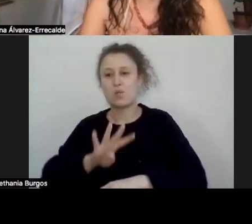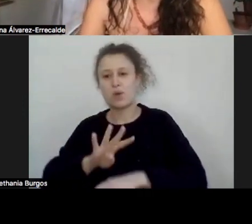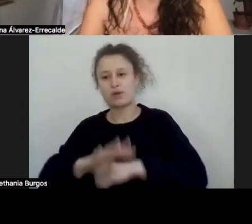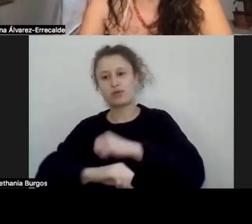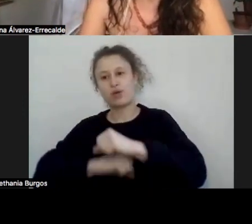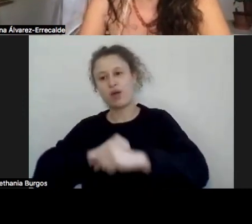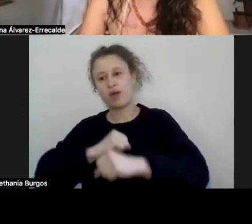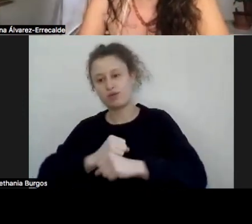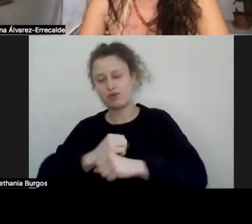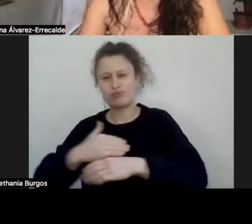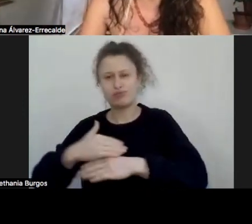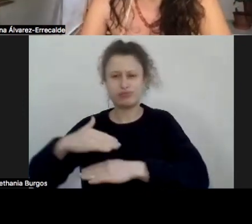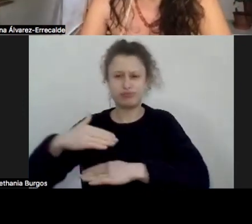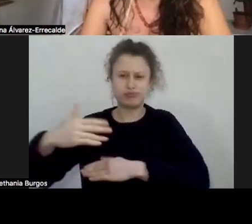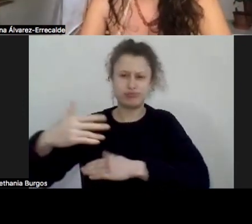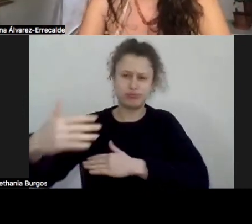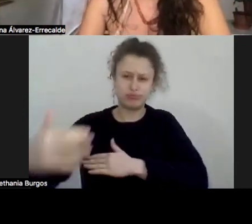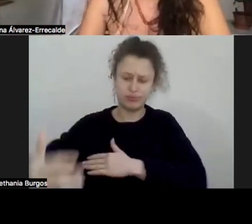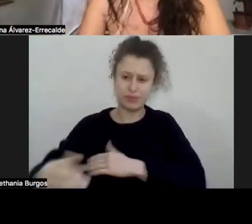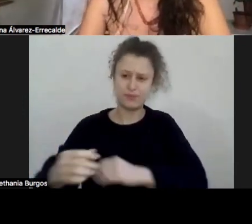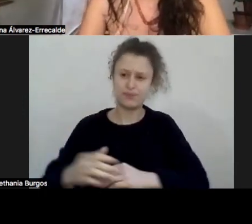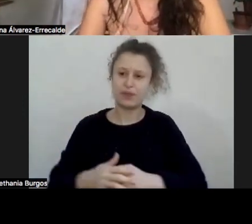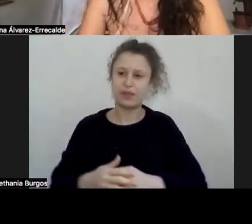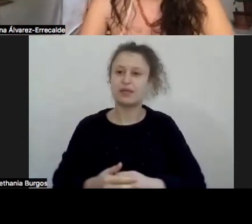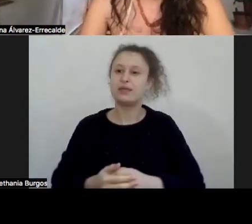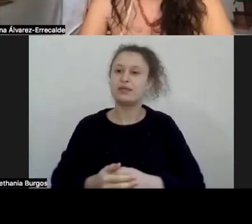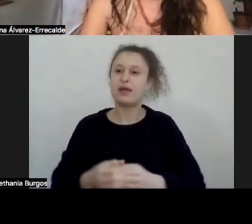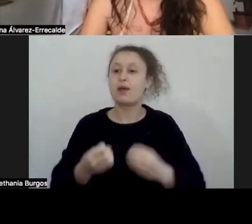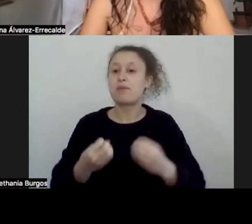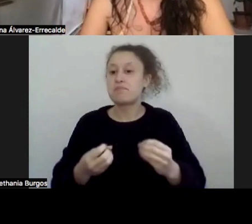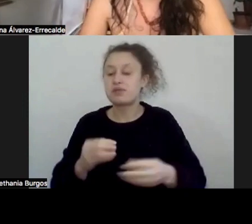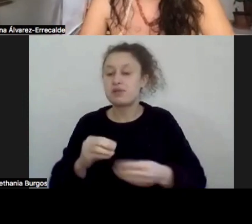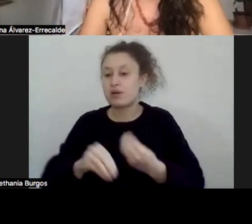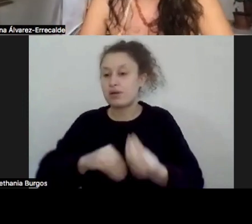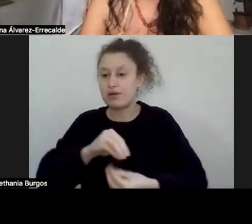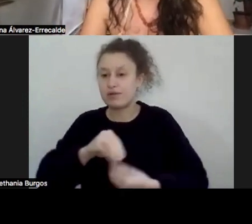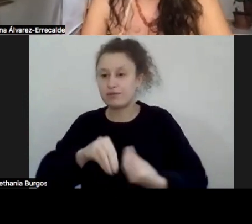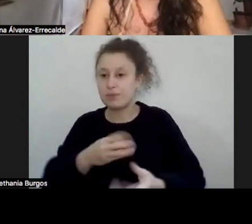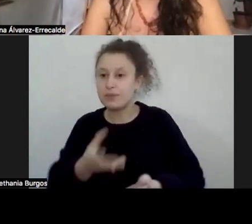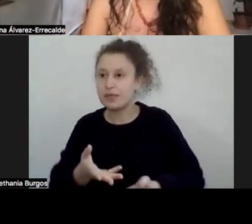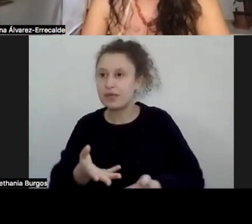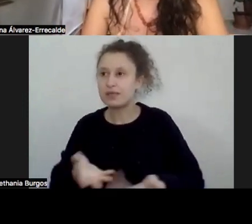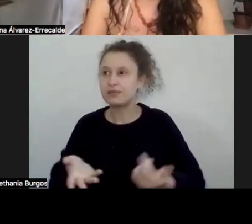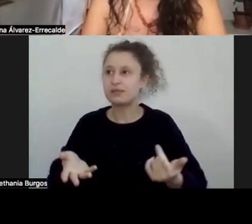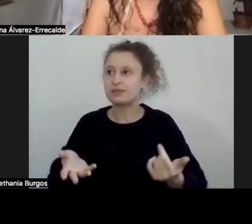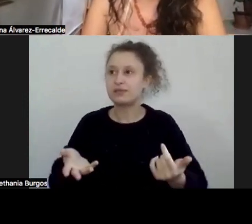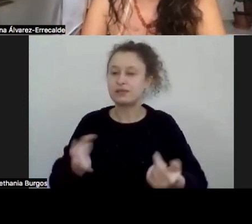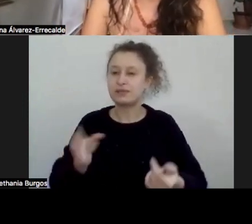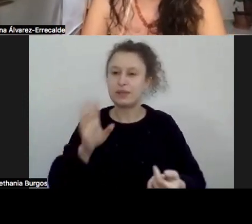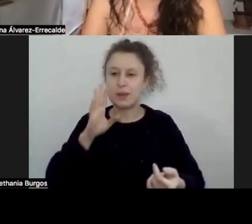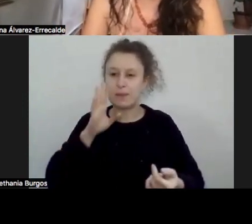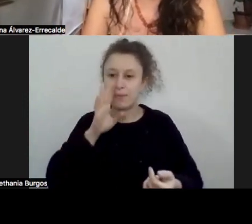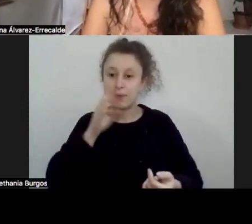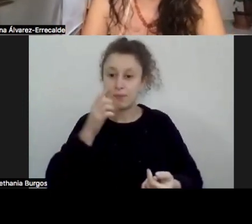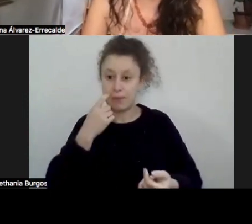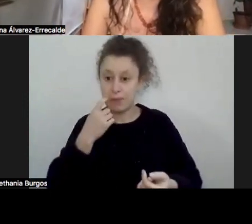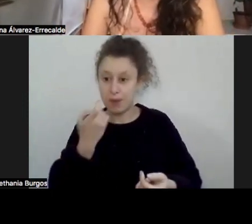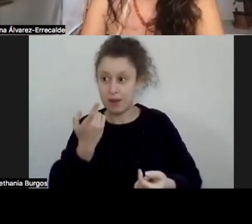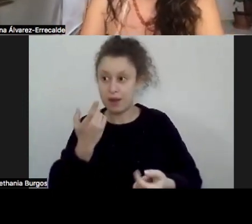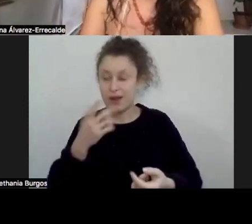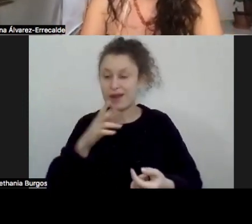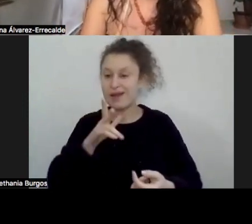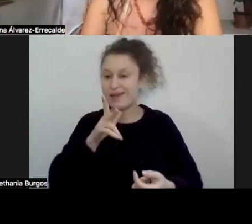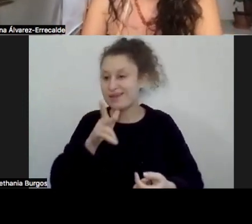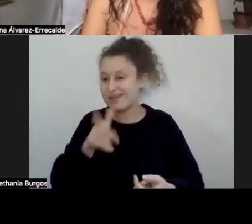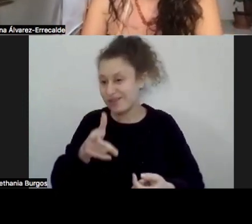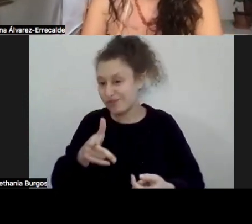de conciliación qué pasa con las familias que maternamos o paternamos niños y niñas con